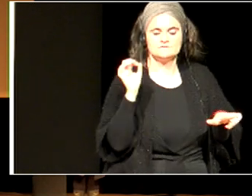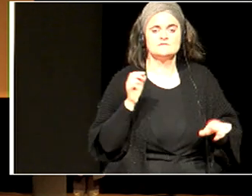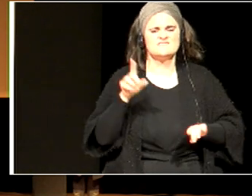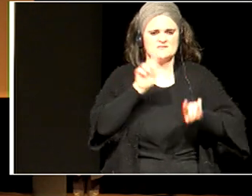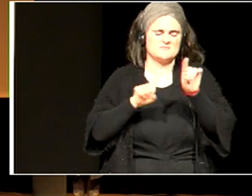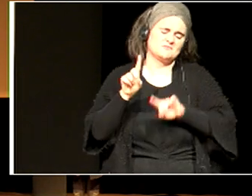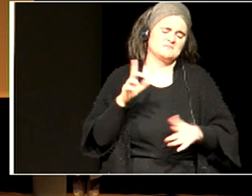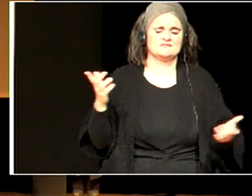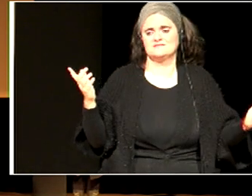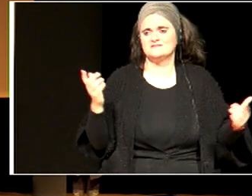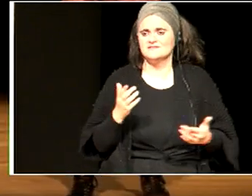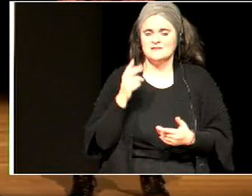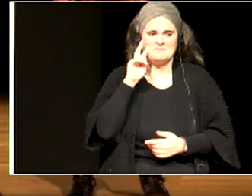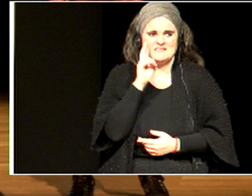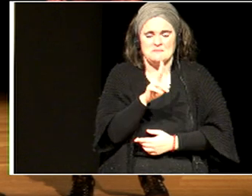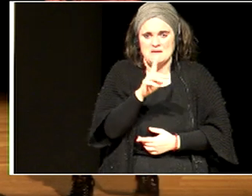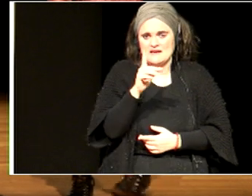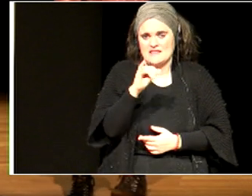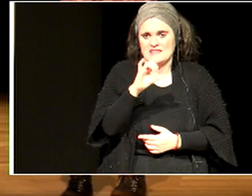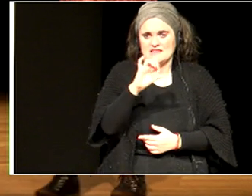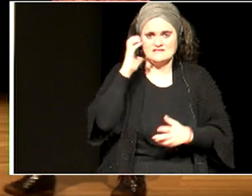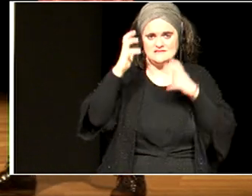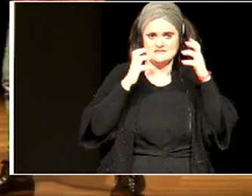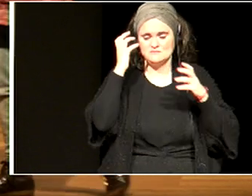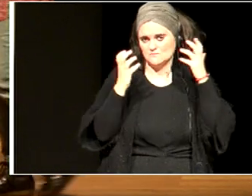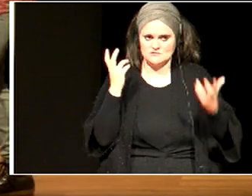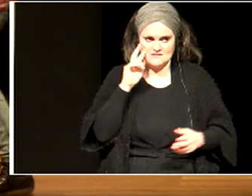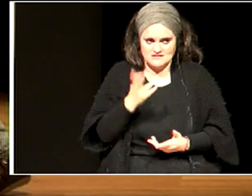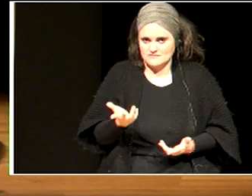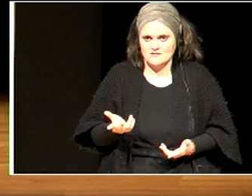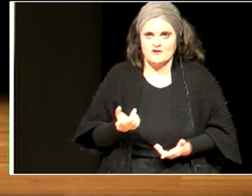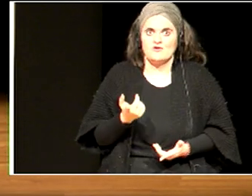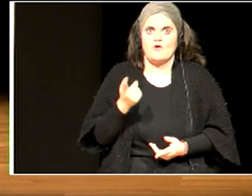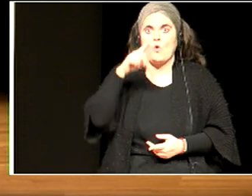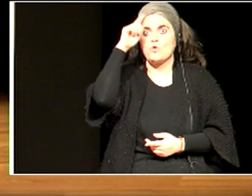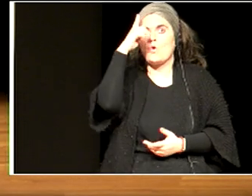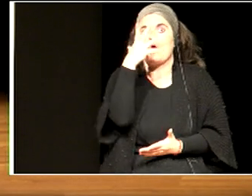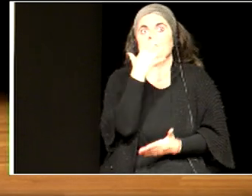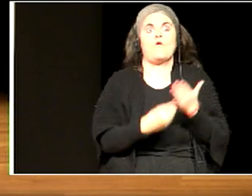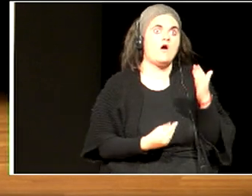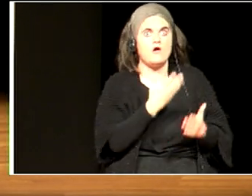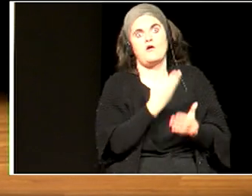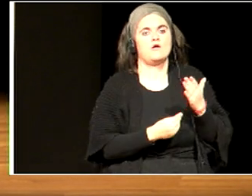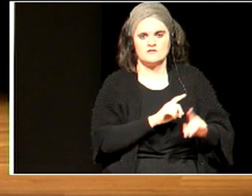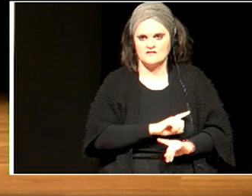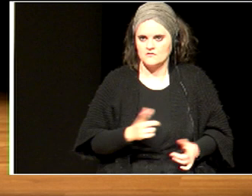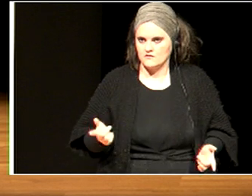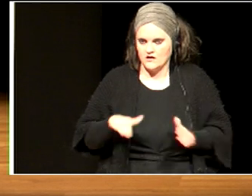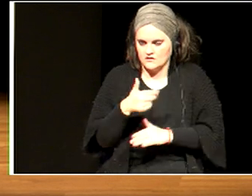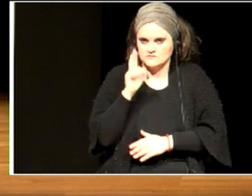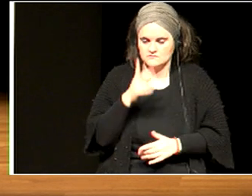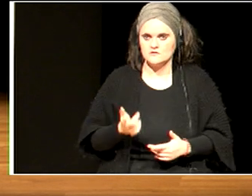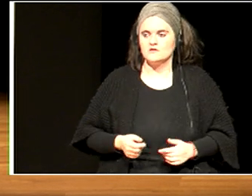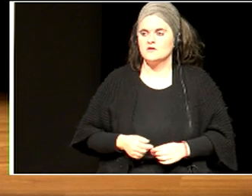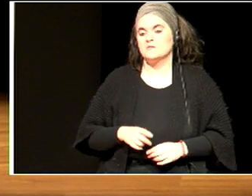os preocupéis alguien les va a poner disney de verdad no es una carencia cultural tremenda y ahora estaréis diciendo bueno pero también disney da hace ahora